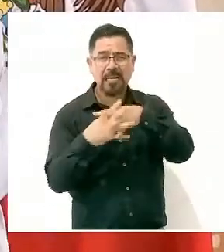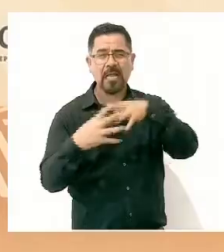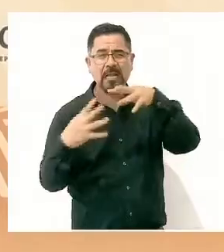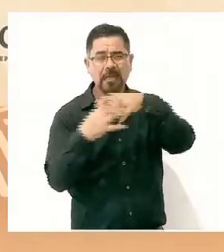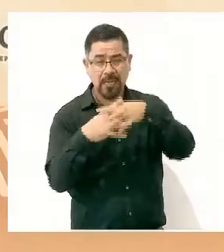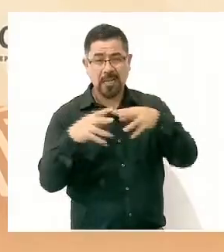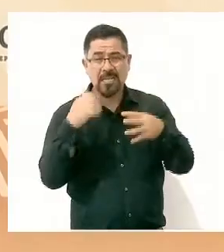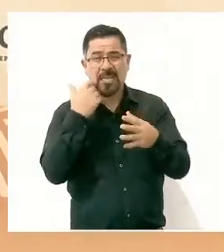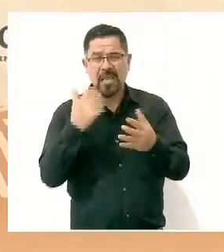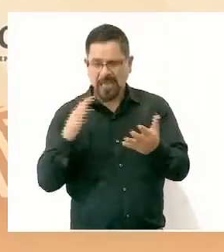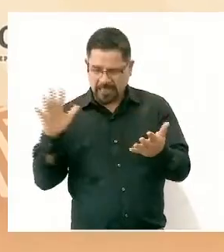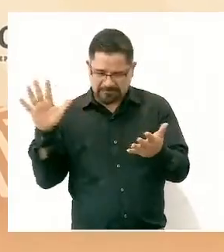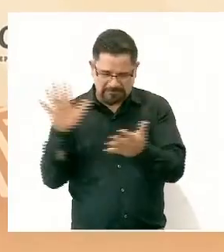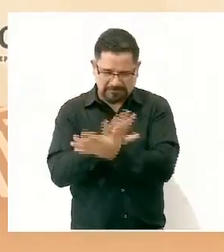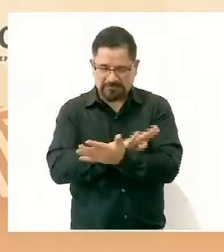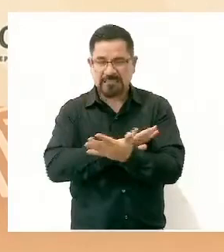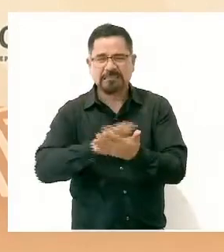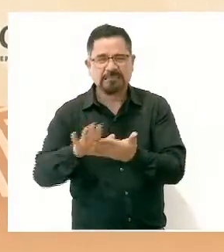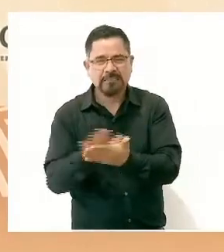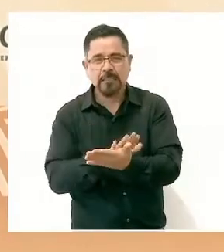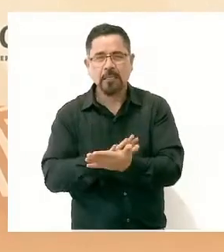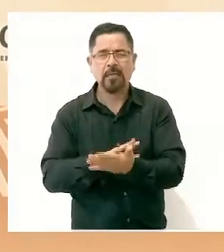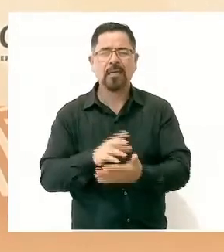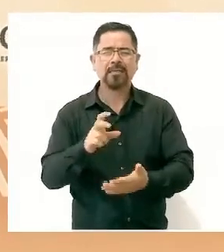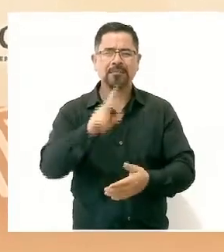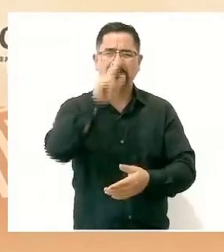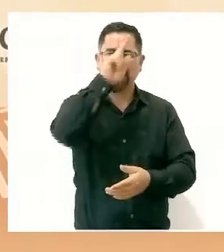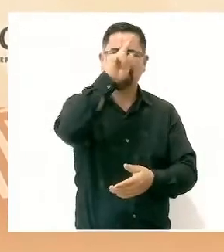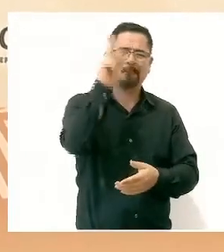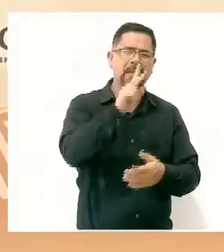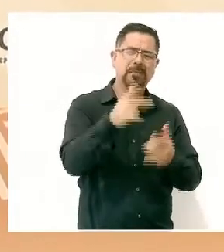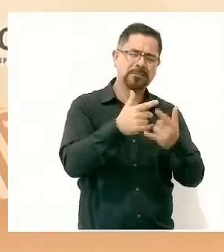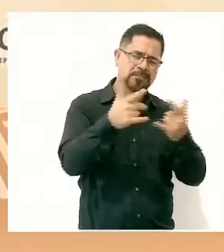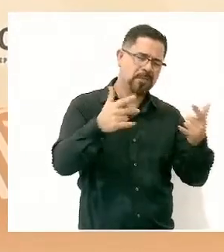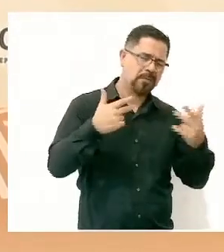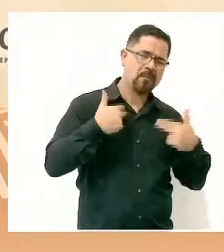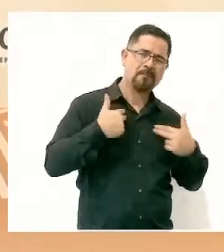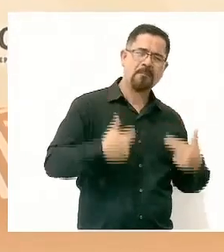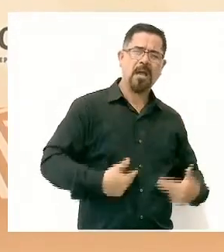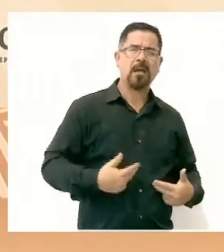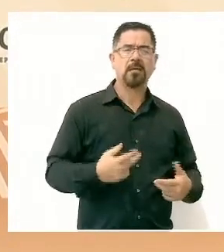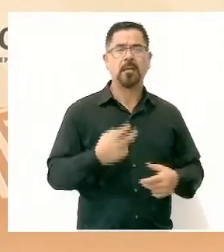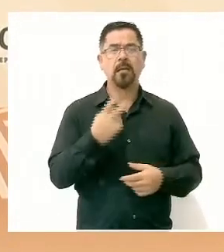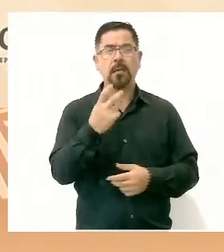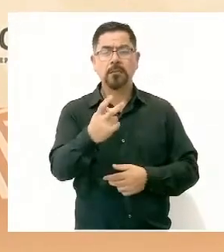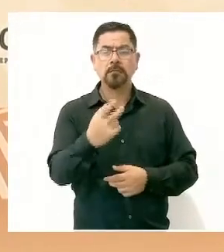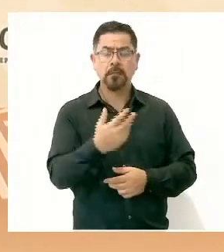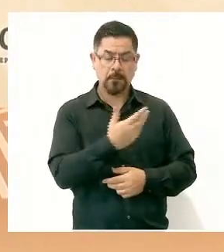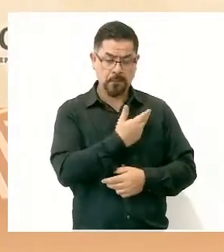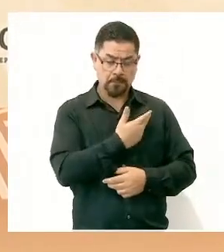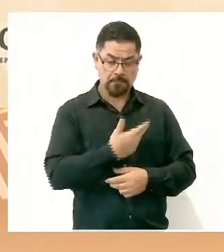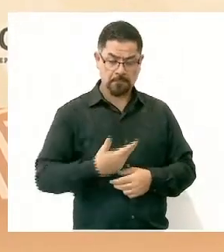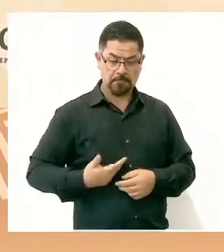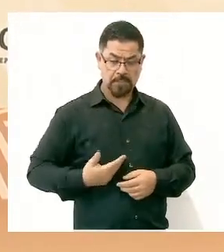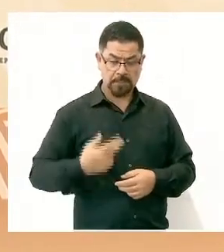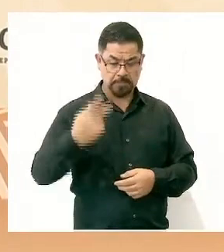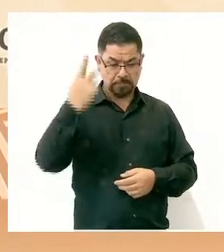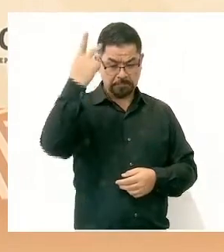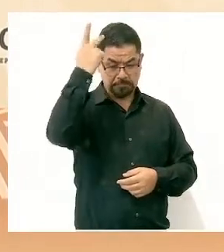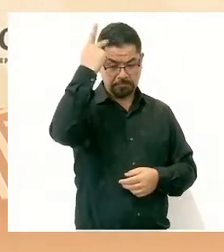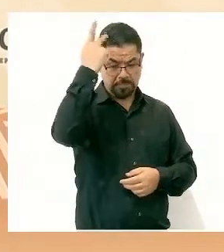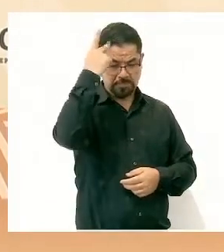solo es la más inhumana prueba del carácter dictatorial del